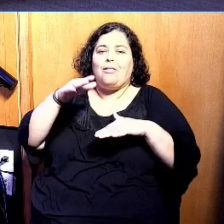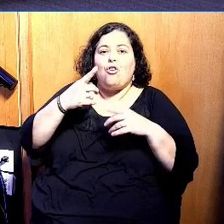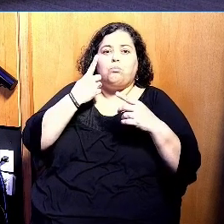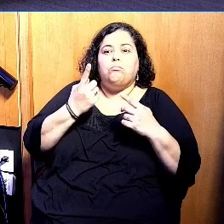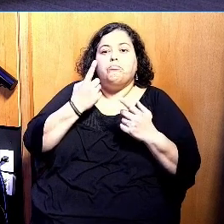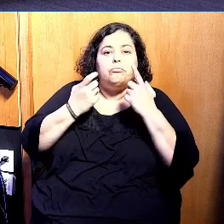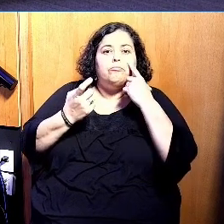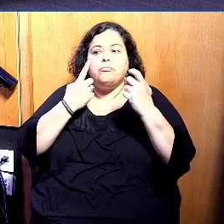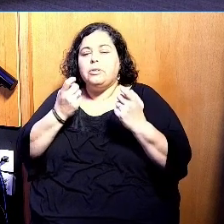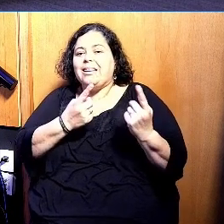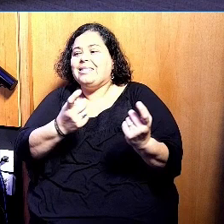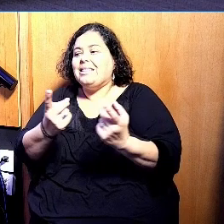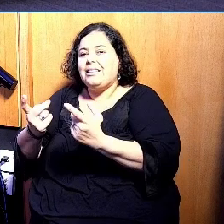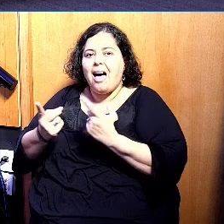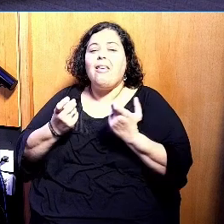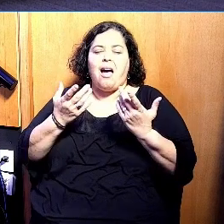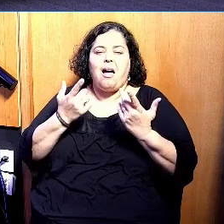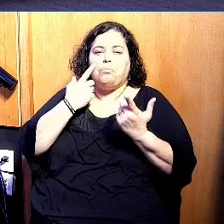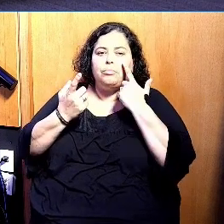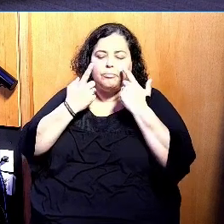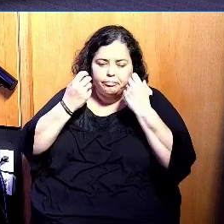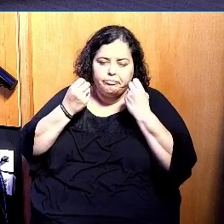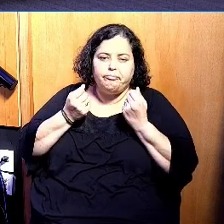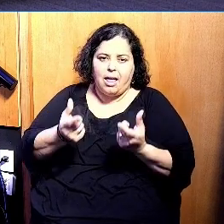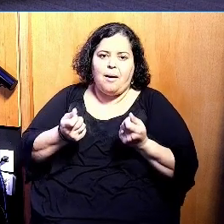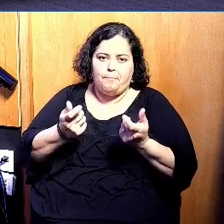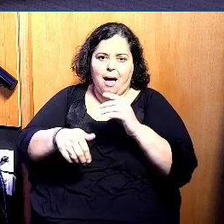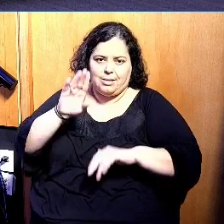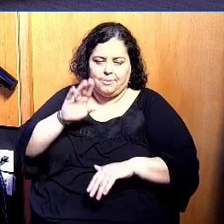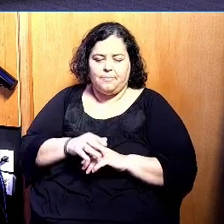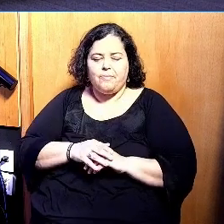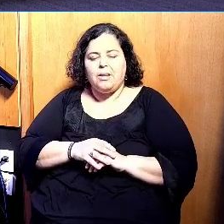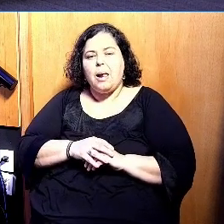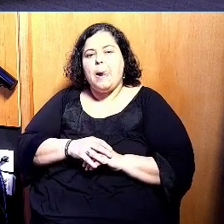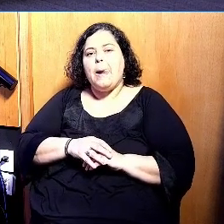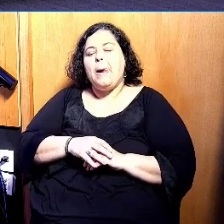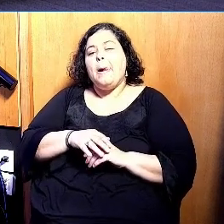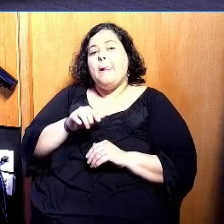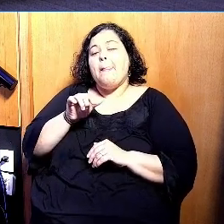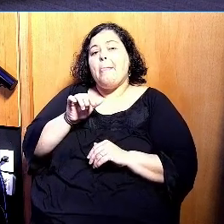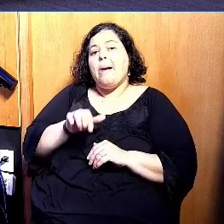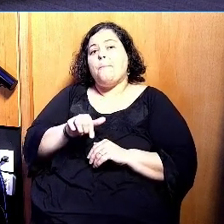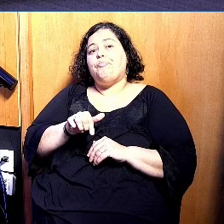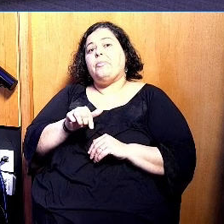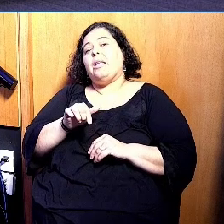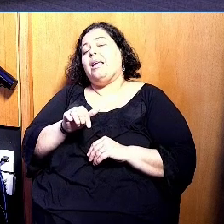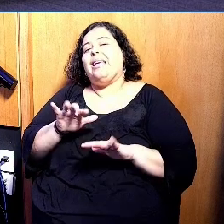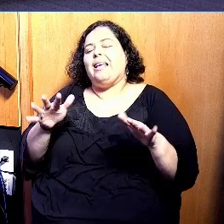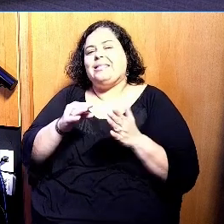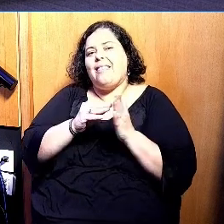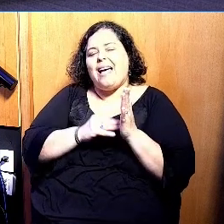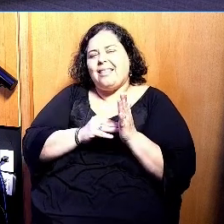en Ceibal. Y bueno, nada, para hablar de una organización data-driven, decís, bueno, ¿por dónde arranco? ¿Qué es lo